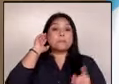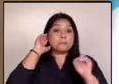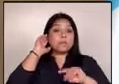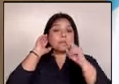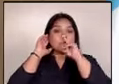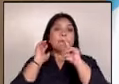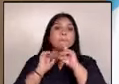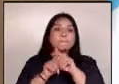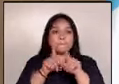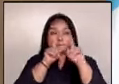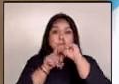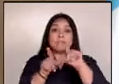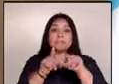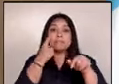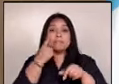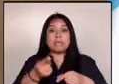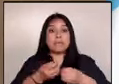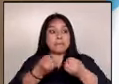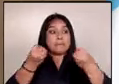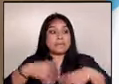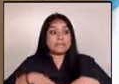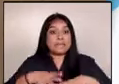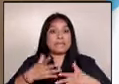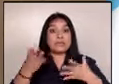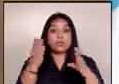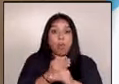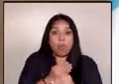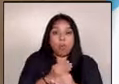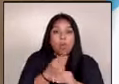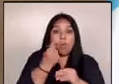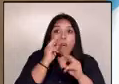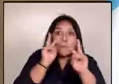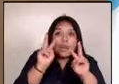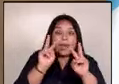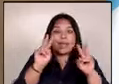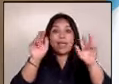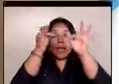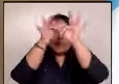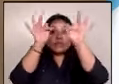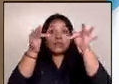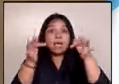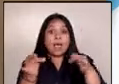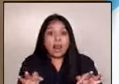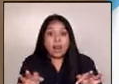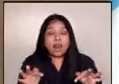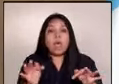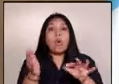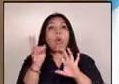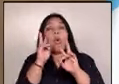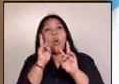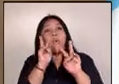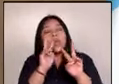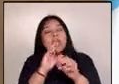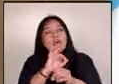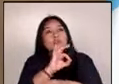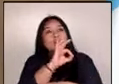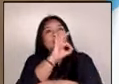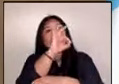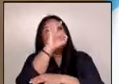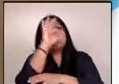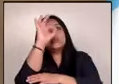noche por los vericuetos de las ruinas de o ver amanecer sobre sus